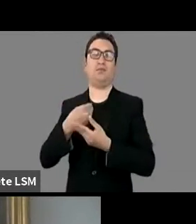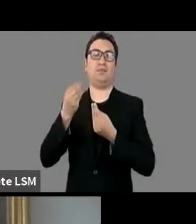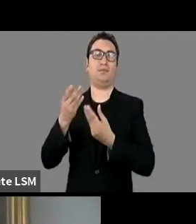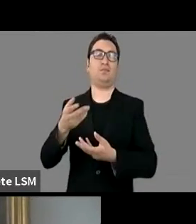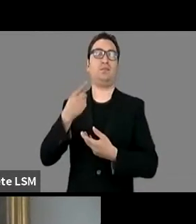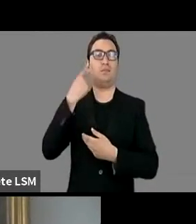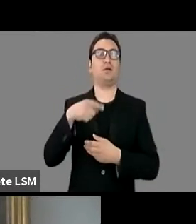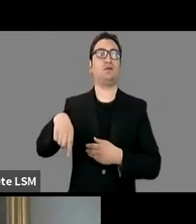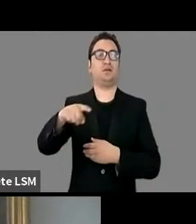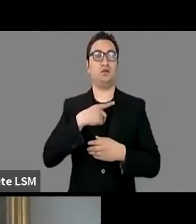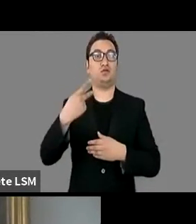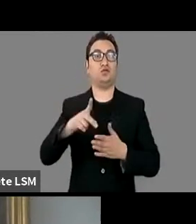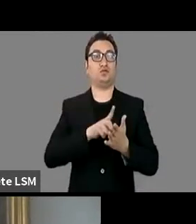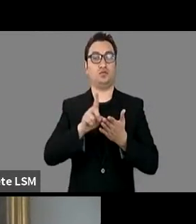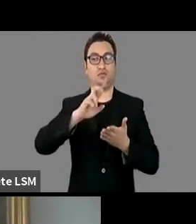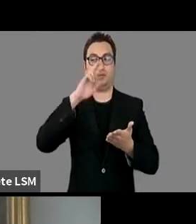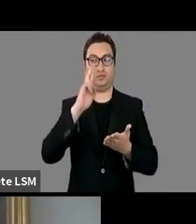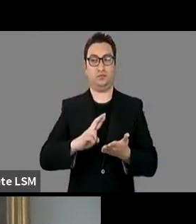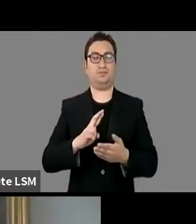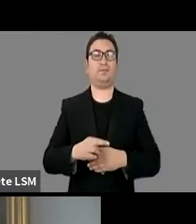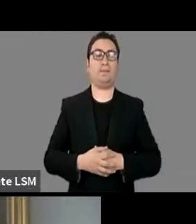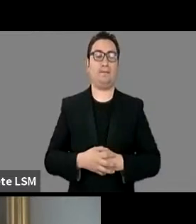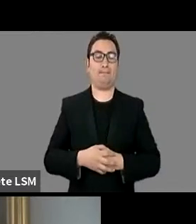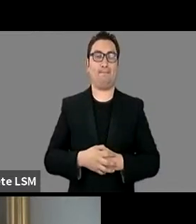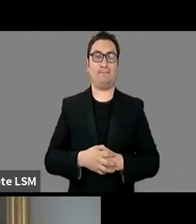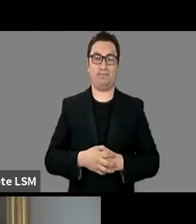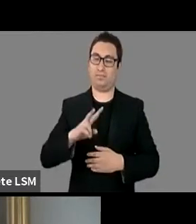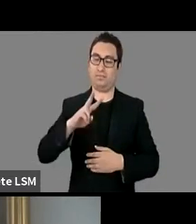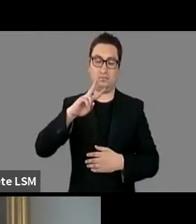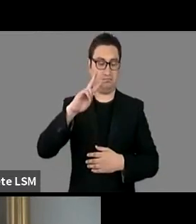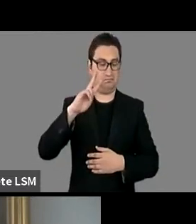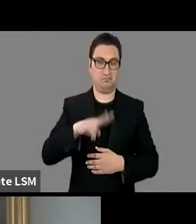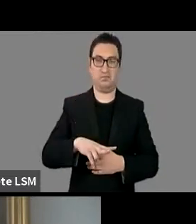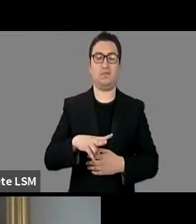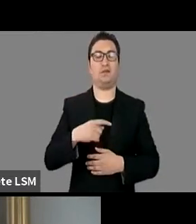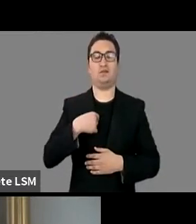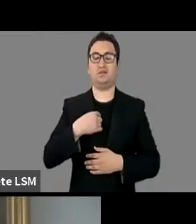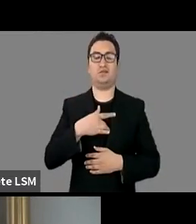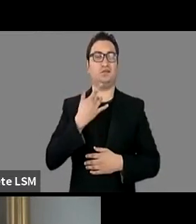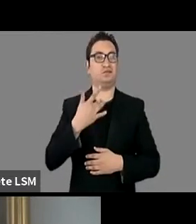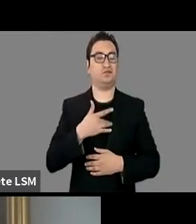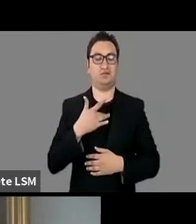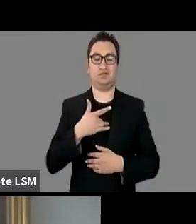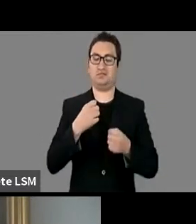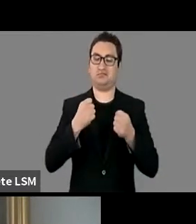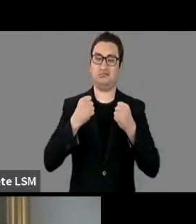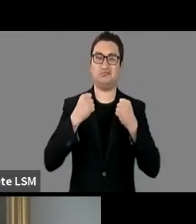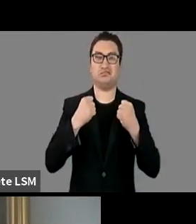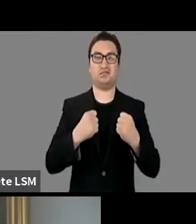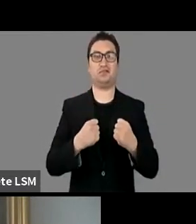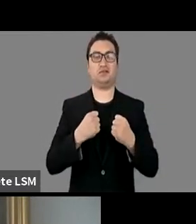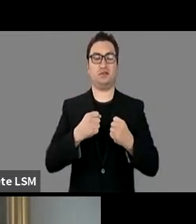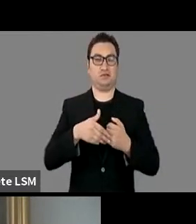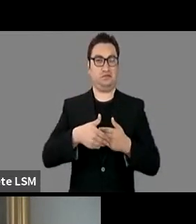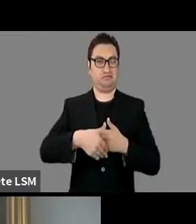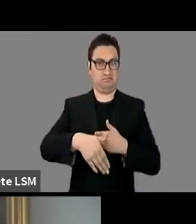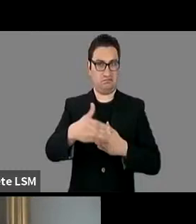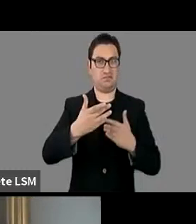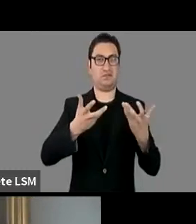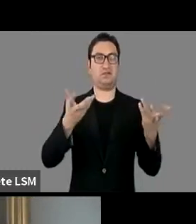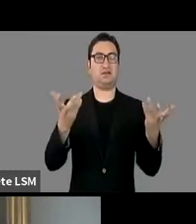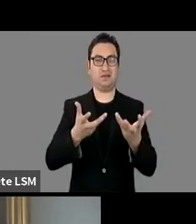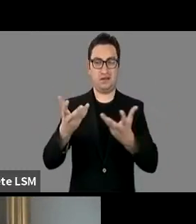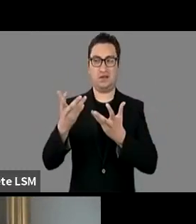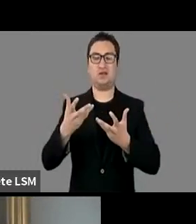vulnerados sus derechos. De veras, estoy segura que seguiremos dando la